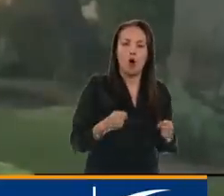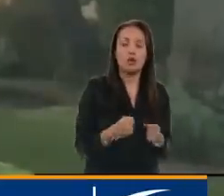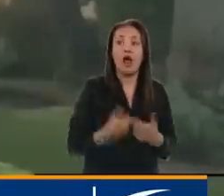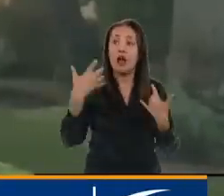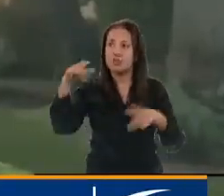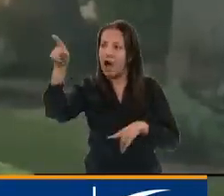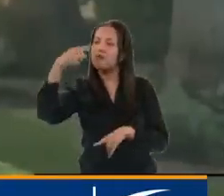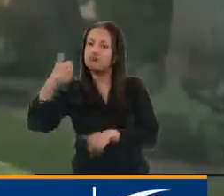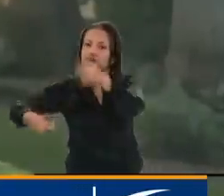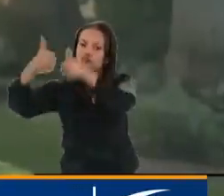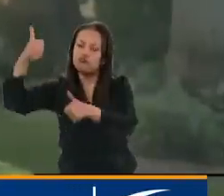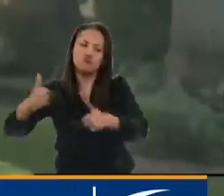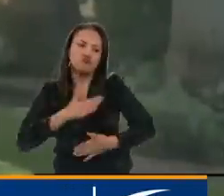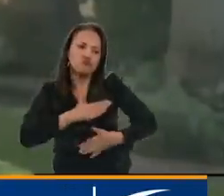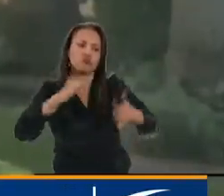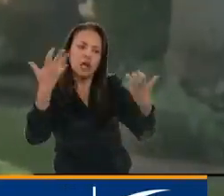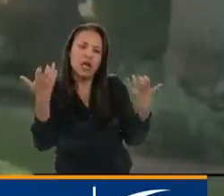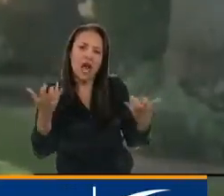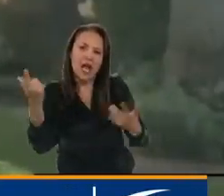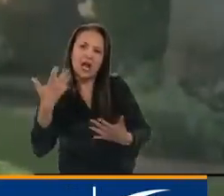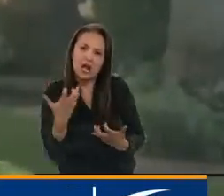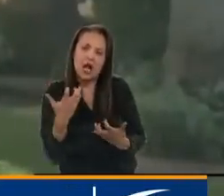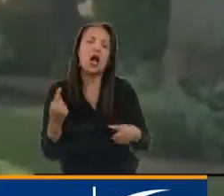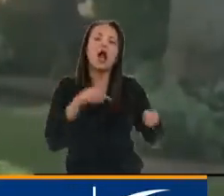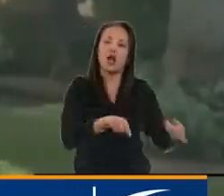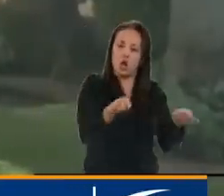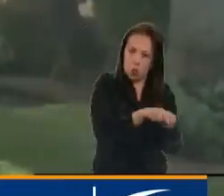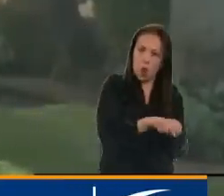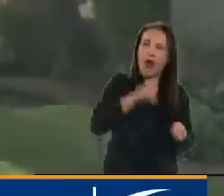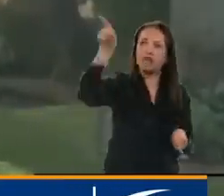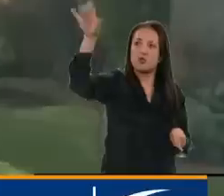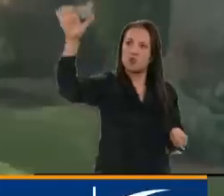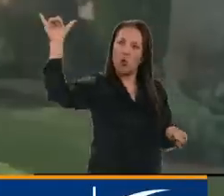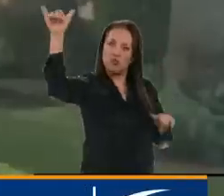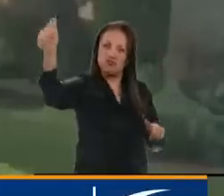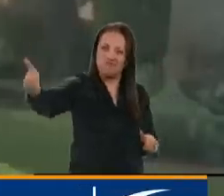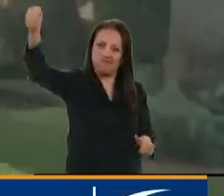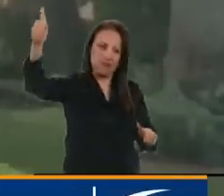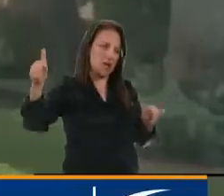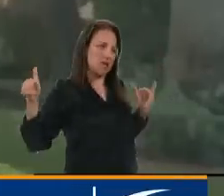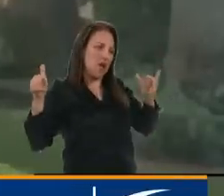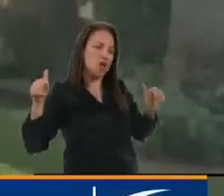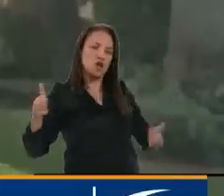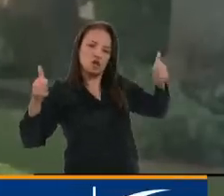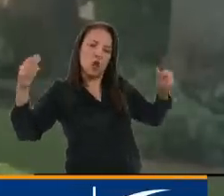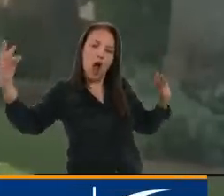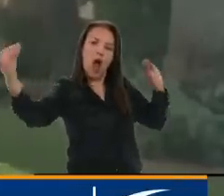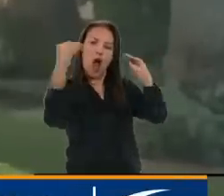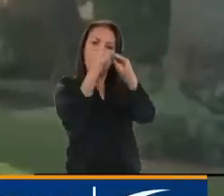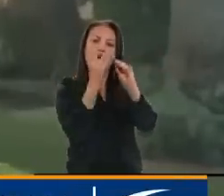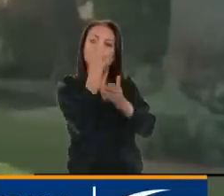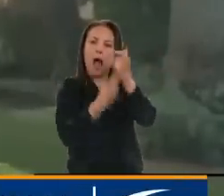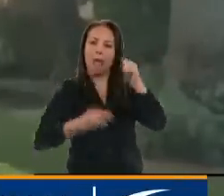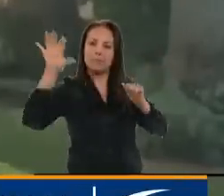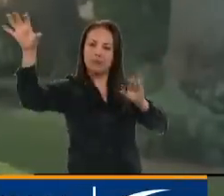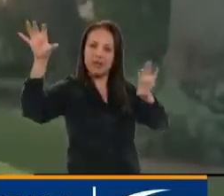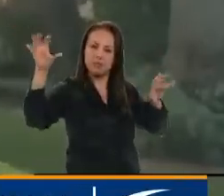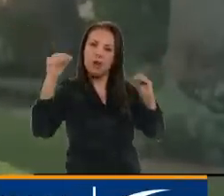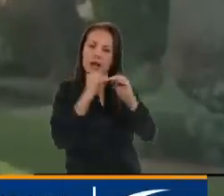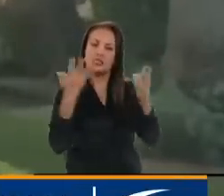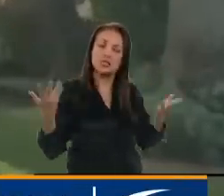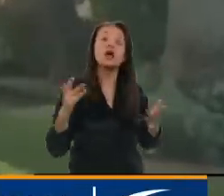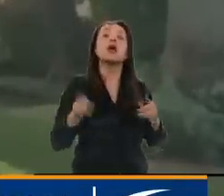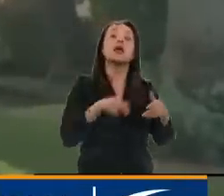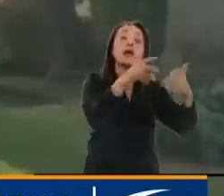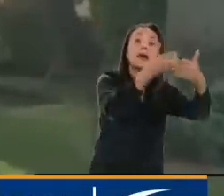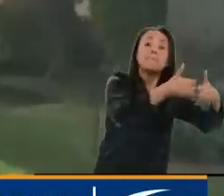alto gobierno, las autoridades aeronáuticas de ambas naciones establecen este marco jurídico y este acuerdo bilateral. Posteriormente, los